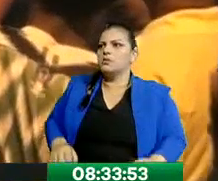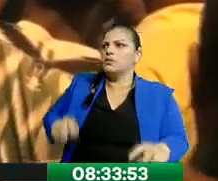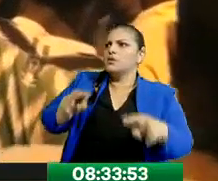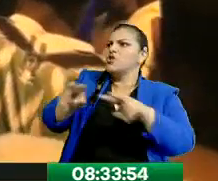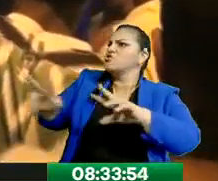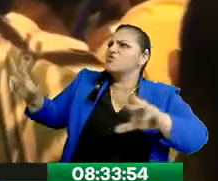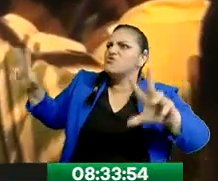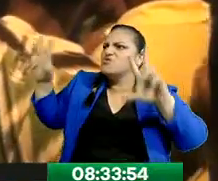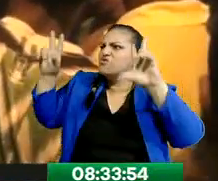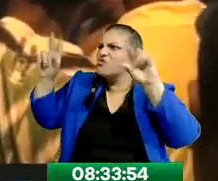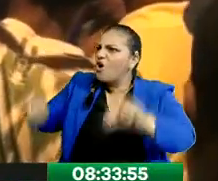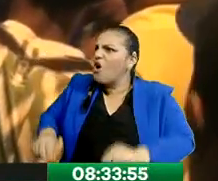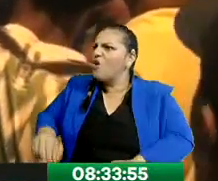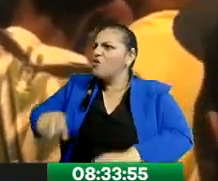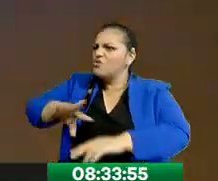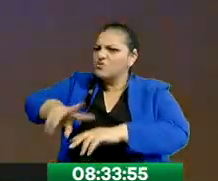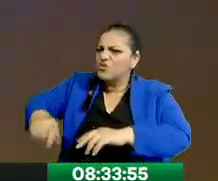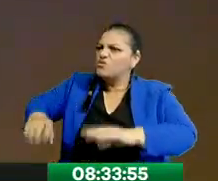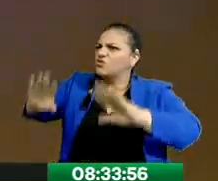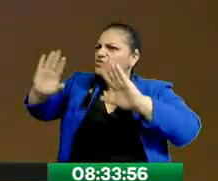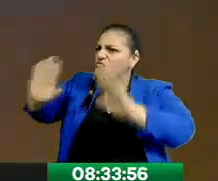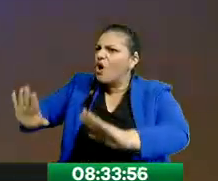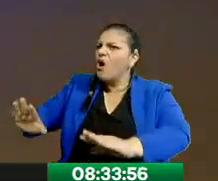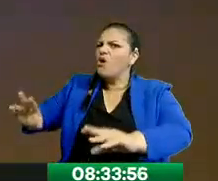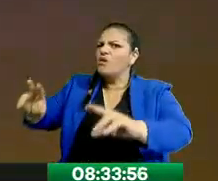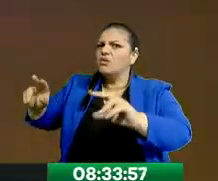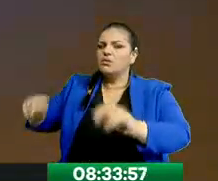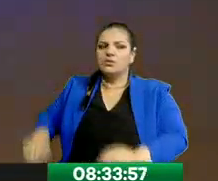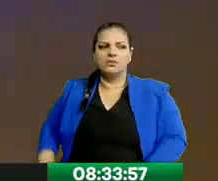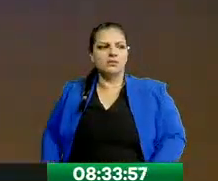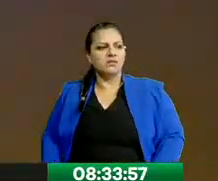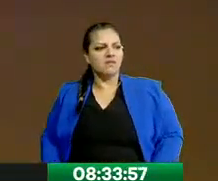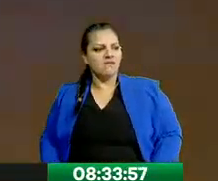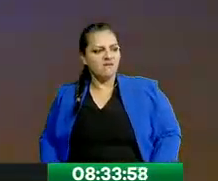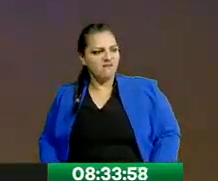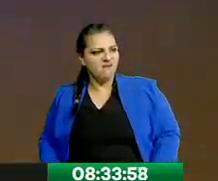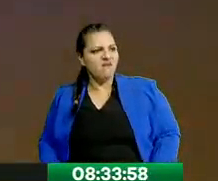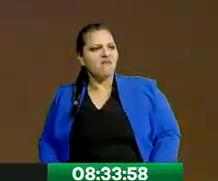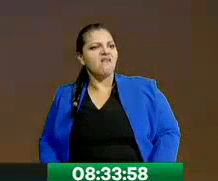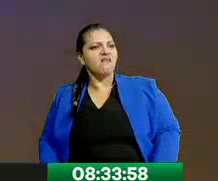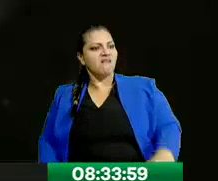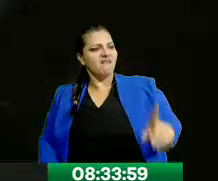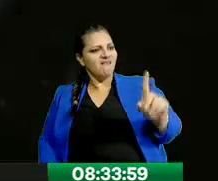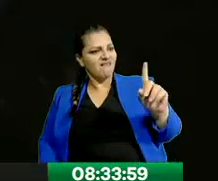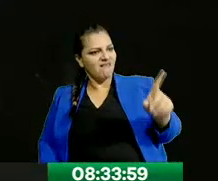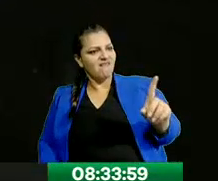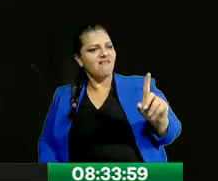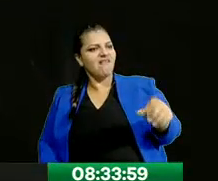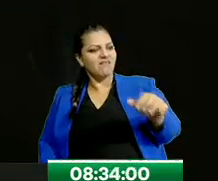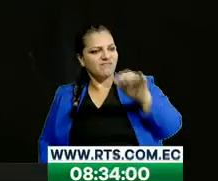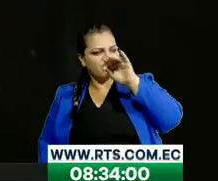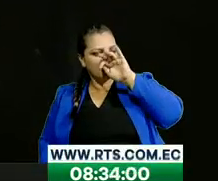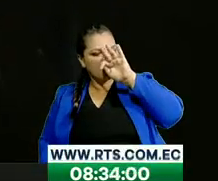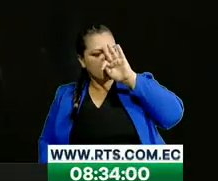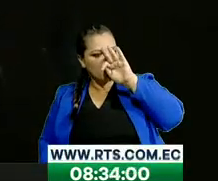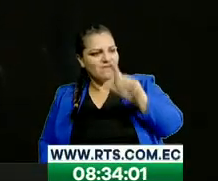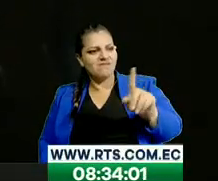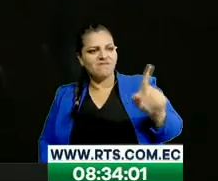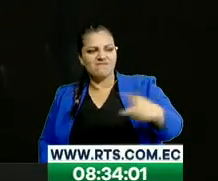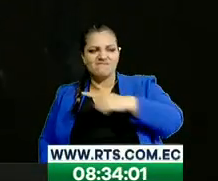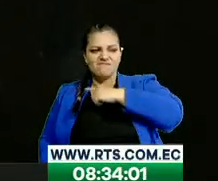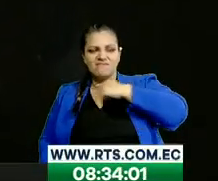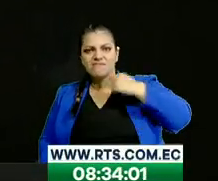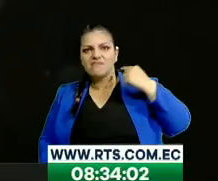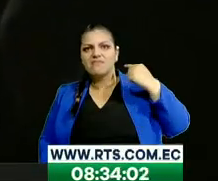Aún laboraba en su taller de pintura de autos cuando fue asesinado Fernando Villegas, de 36 años. Según moradores